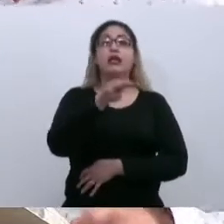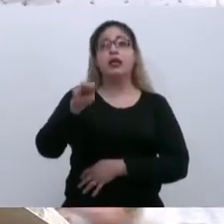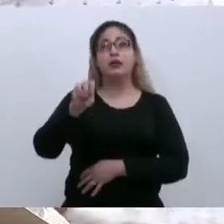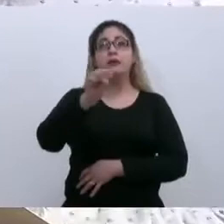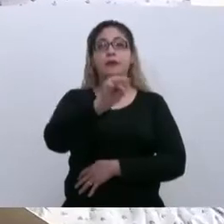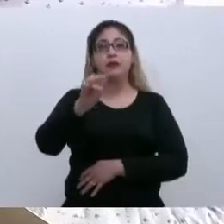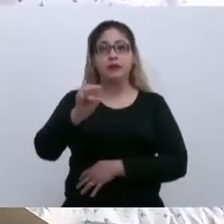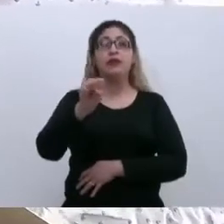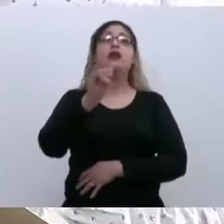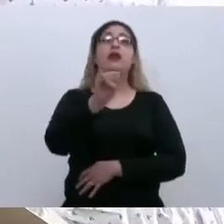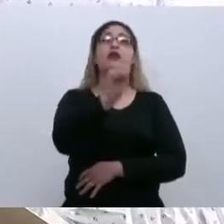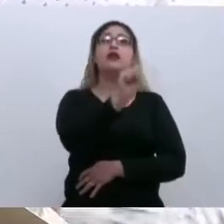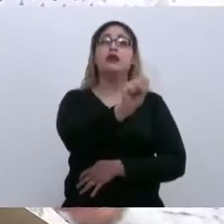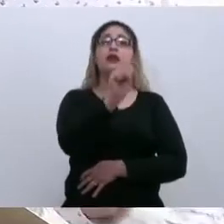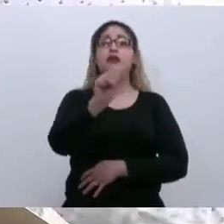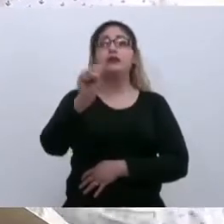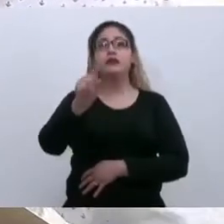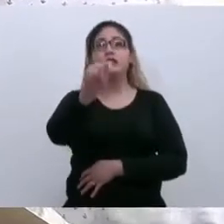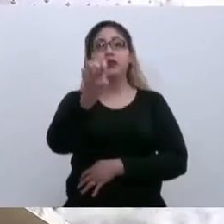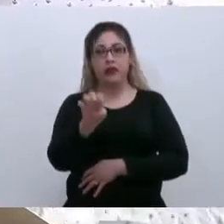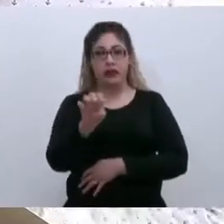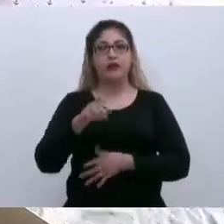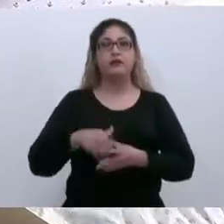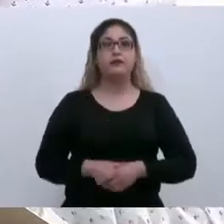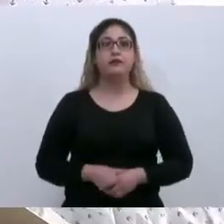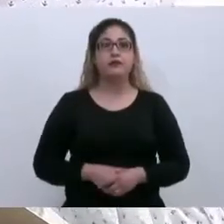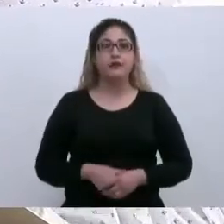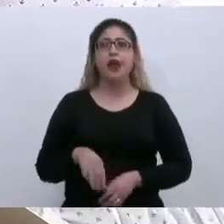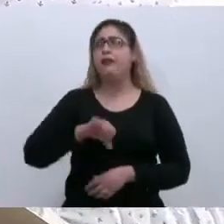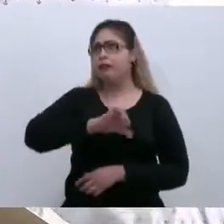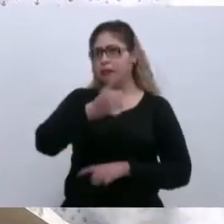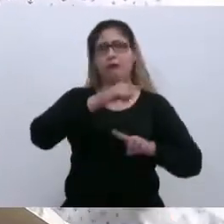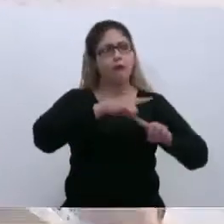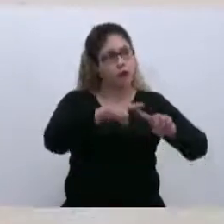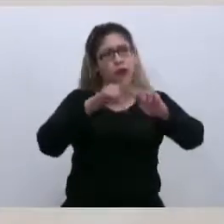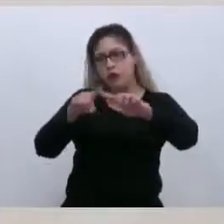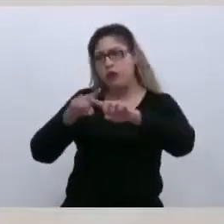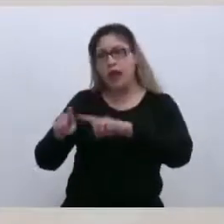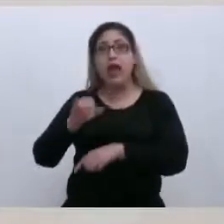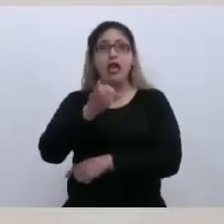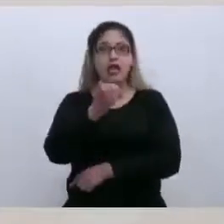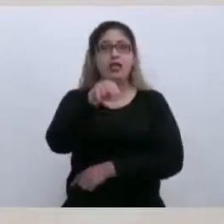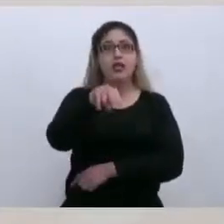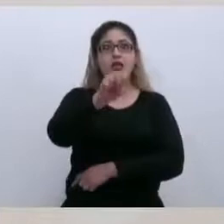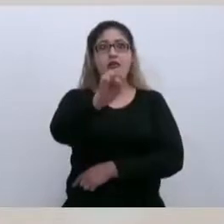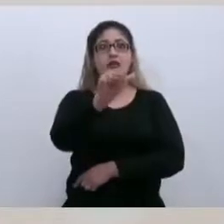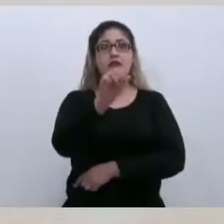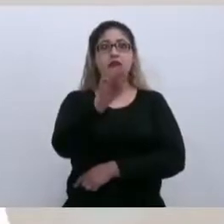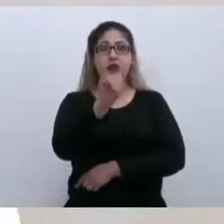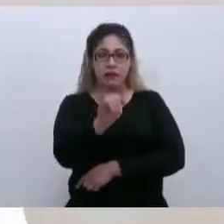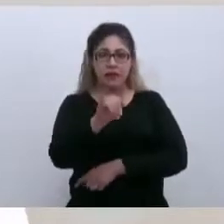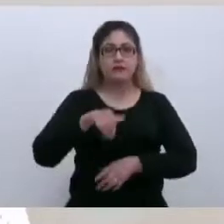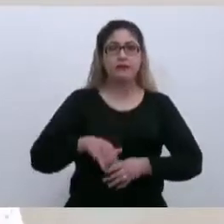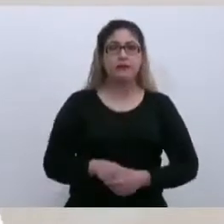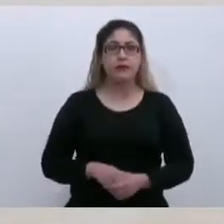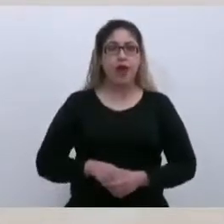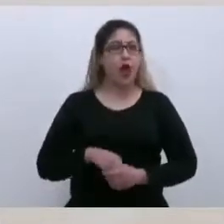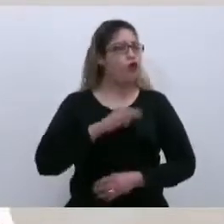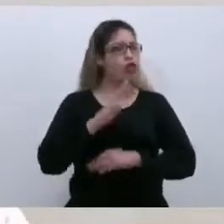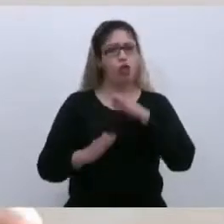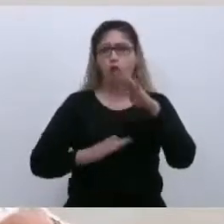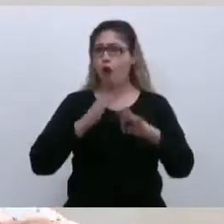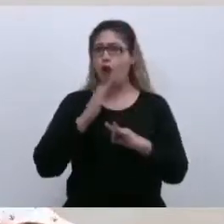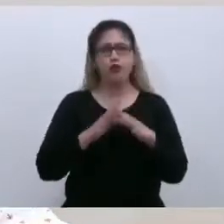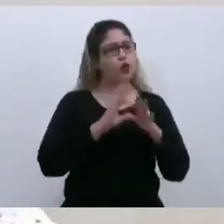Salud y desde luego de bienestar del INSABI, que estamos trabajando de la mano en el